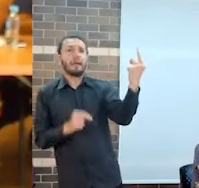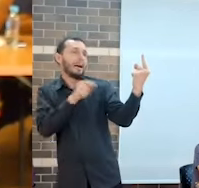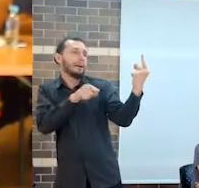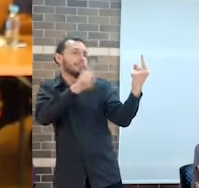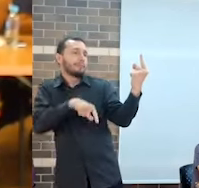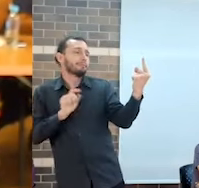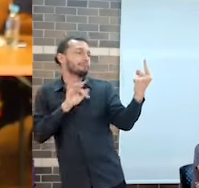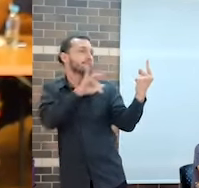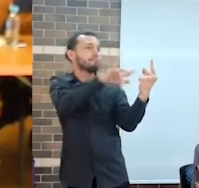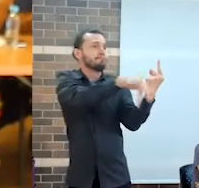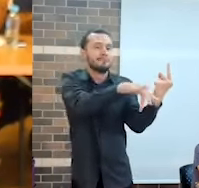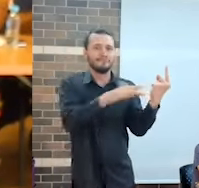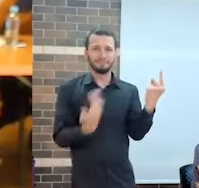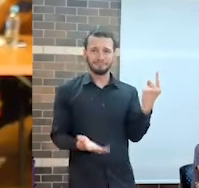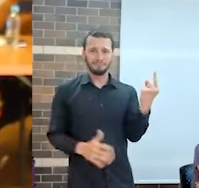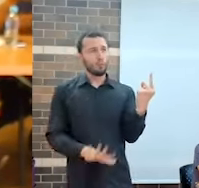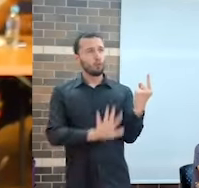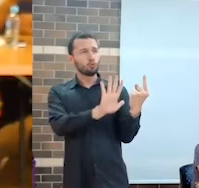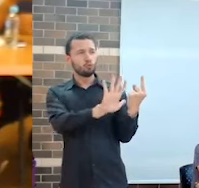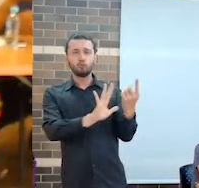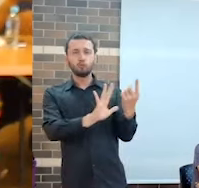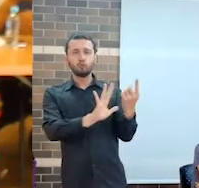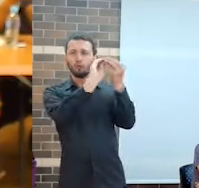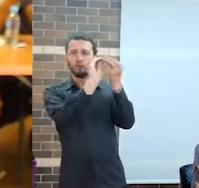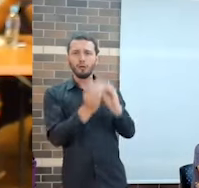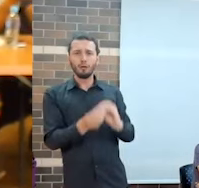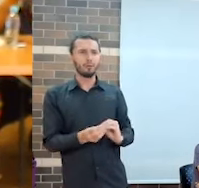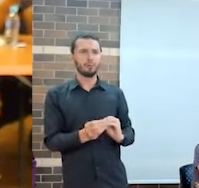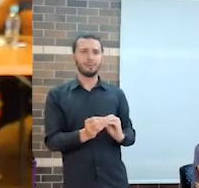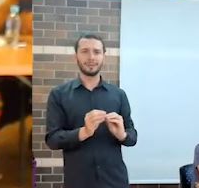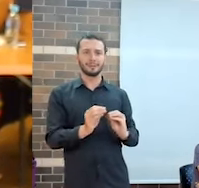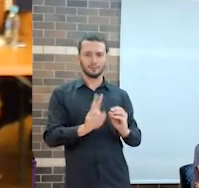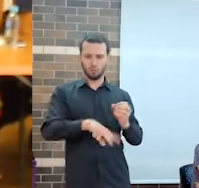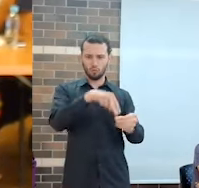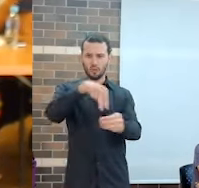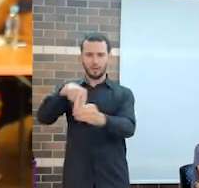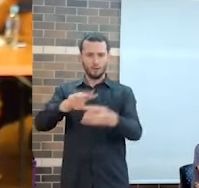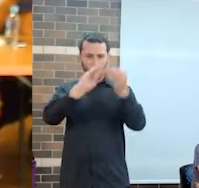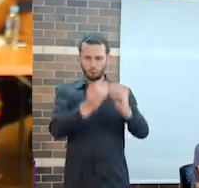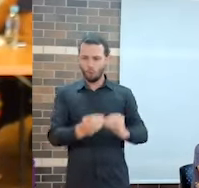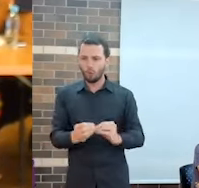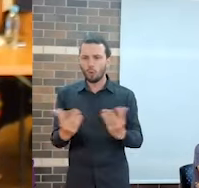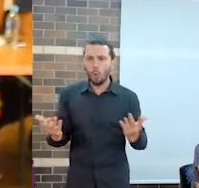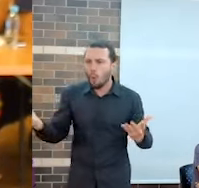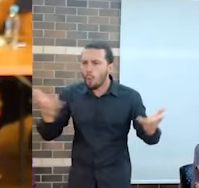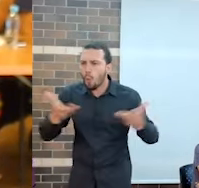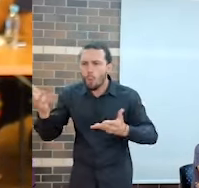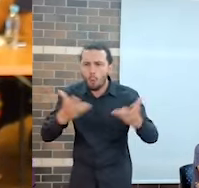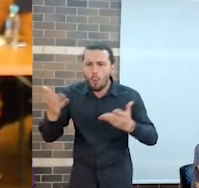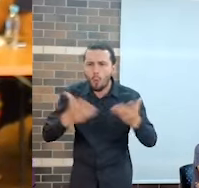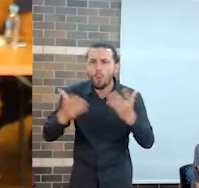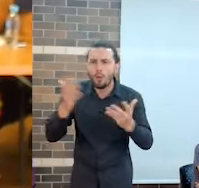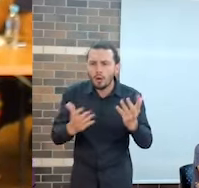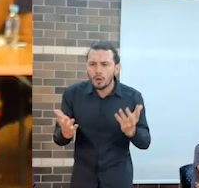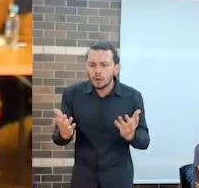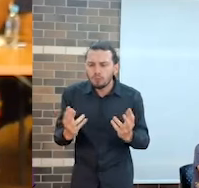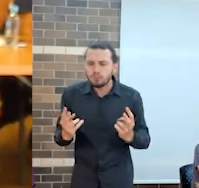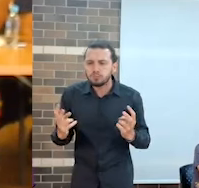desconocido estas formas propias que las comunidades tenemos de construir saber y de construir